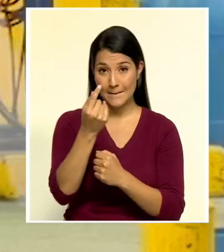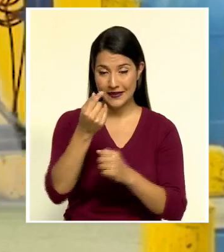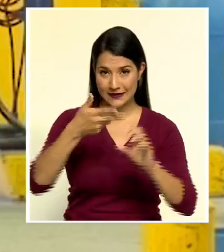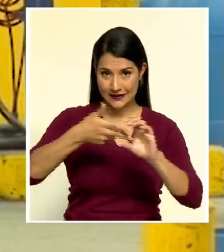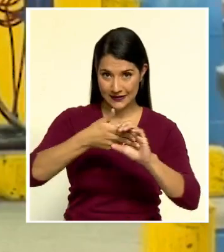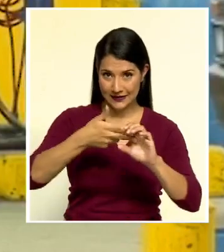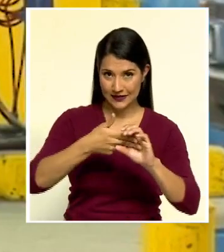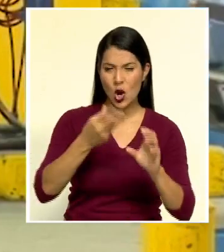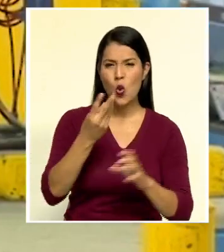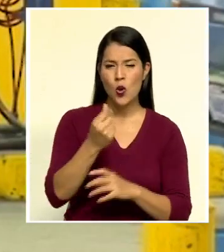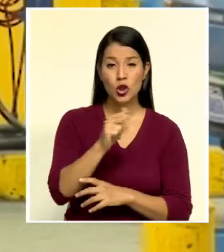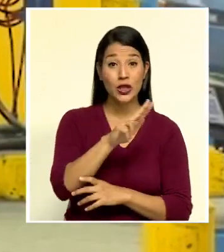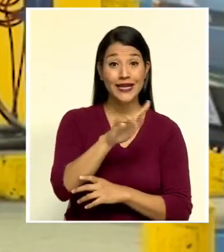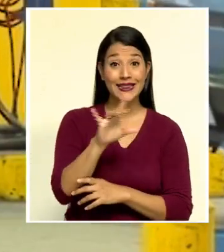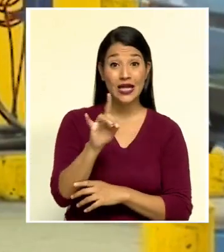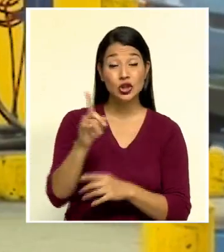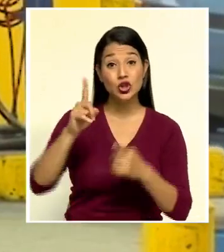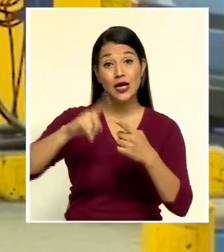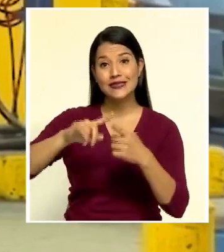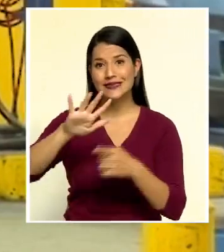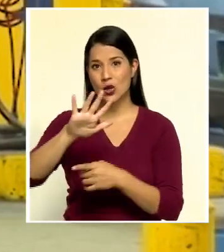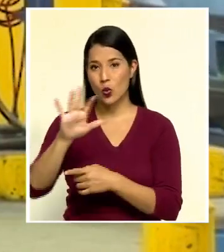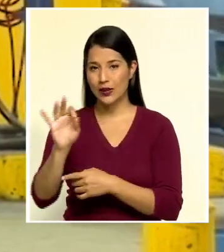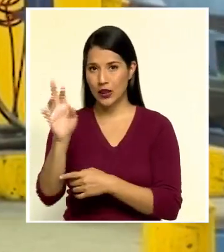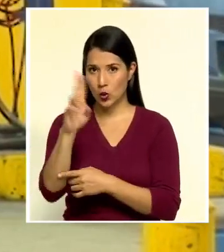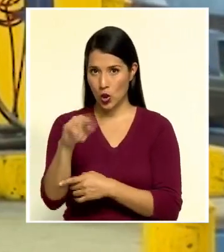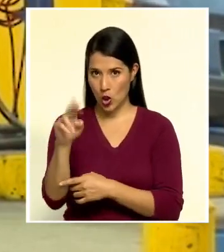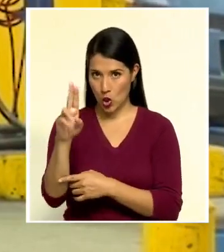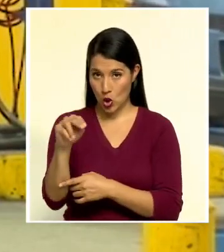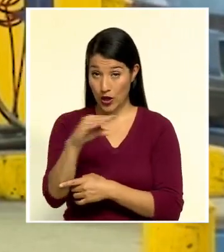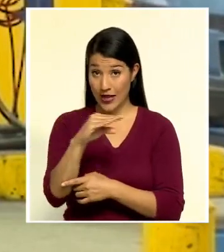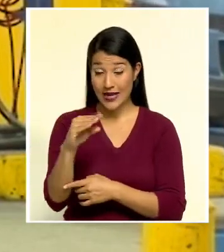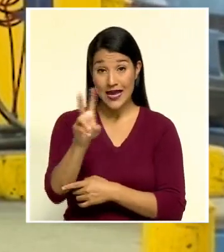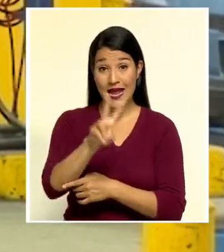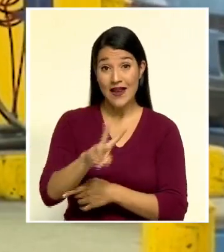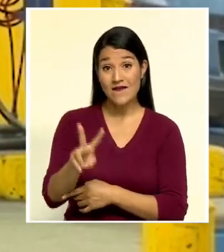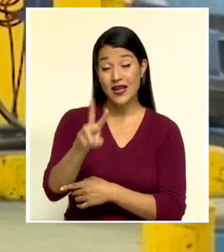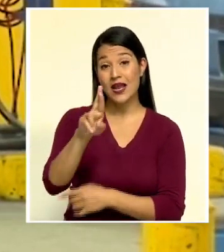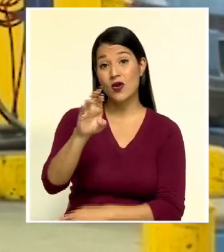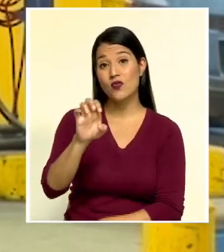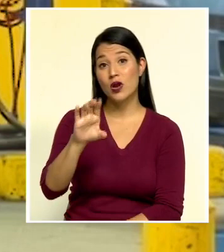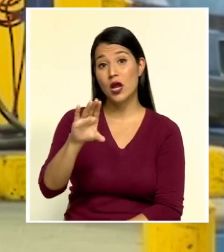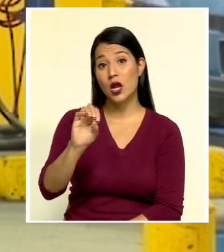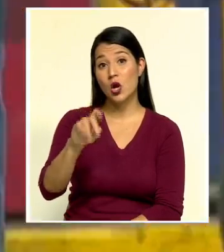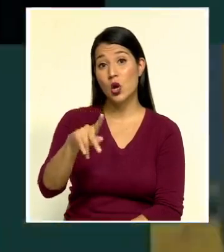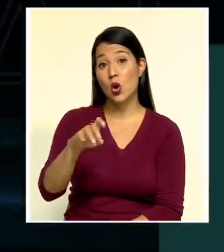y 59 colones por litro. Y para el viernes Recope podría pedir un nuevo aumento.